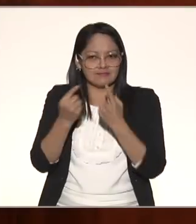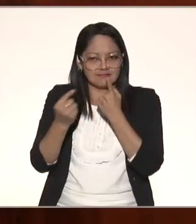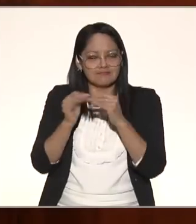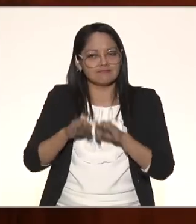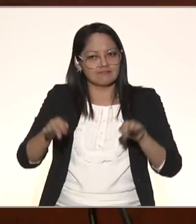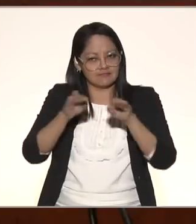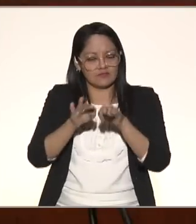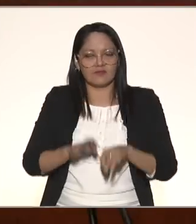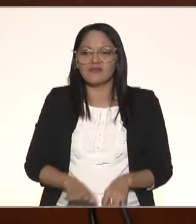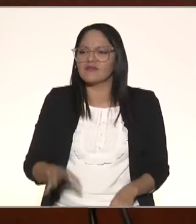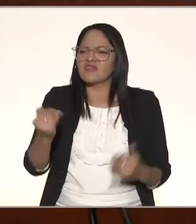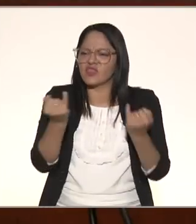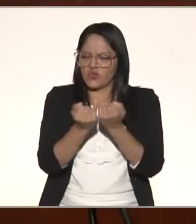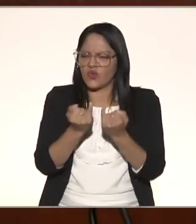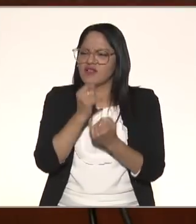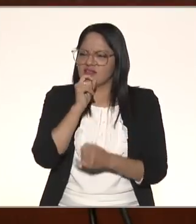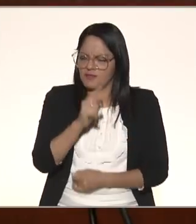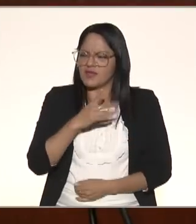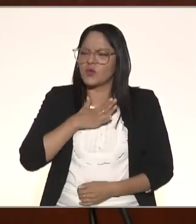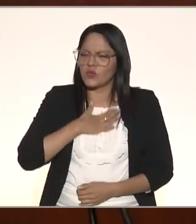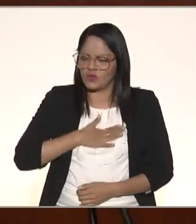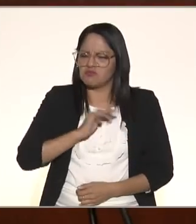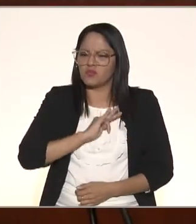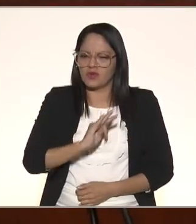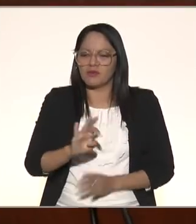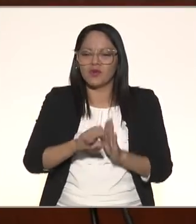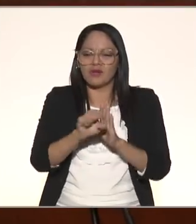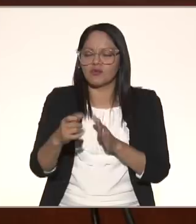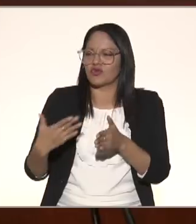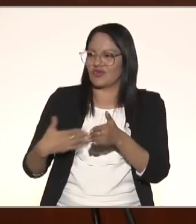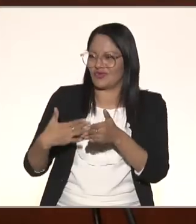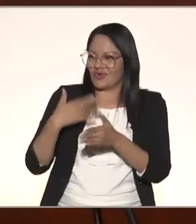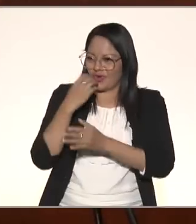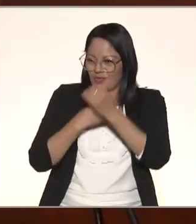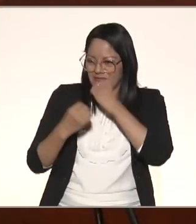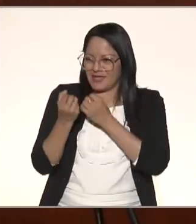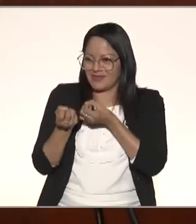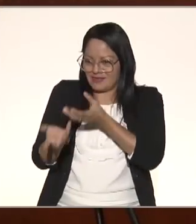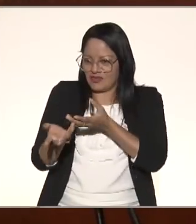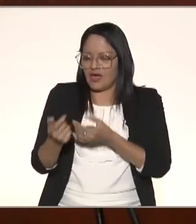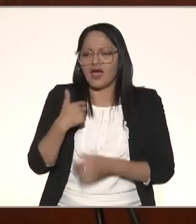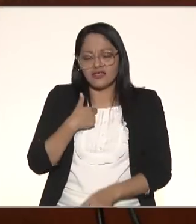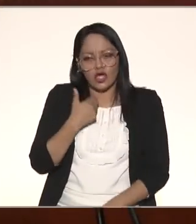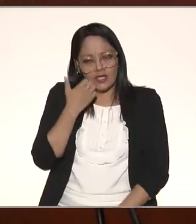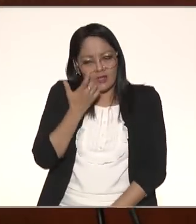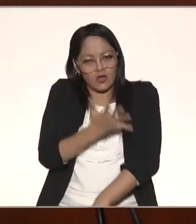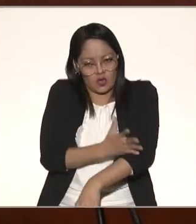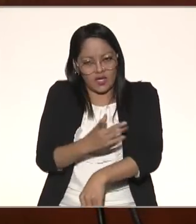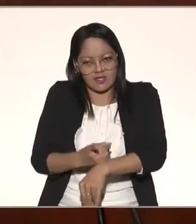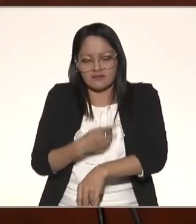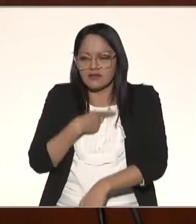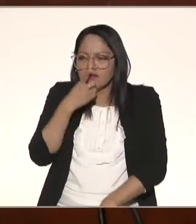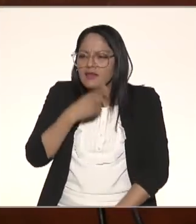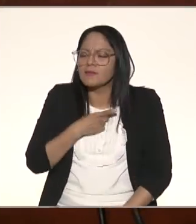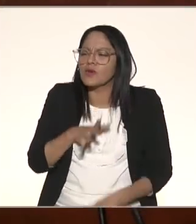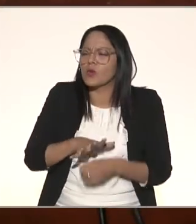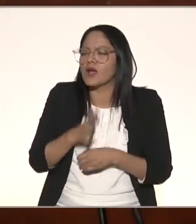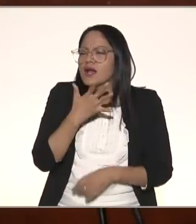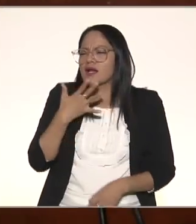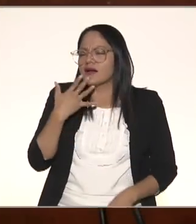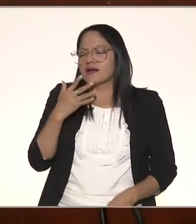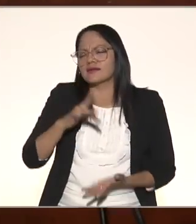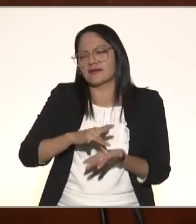y además de que se vale o sea a mí por ejemplo si yo le hago de comer a mi pareja pues a mí sí me gusta honestamente que me diga oye qué rico gracias